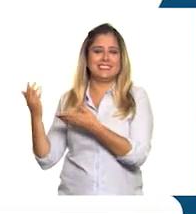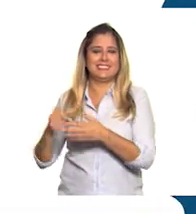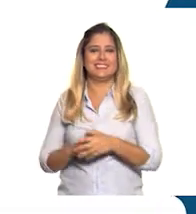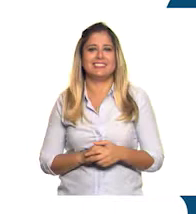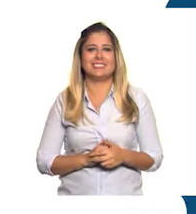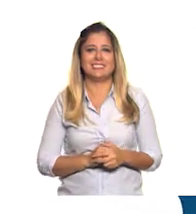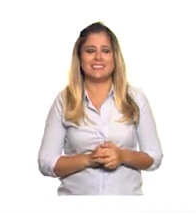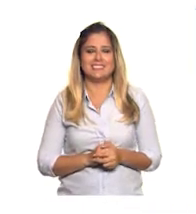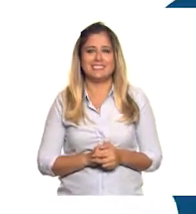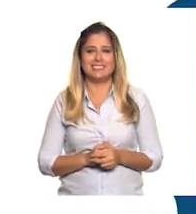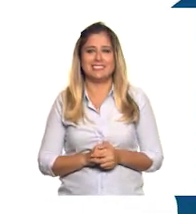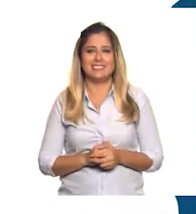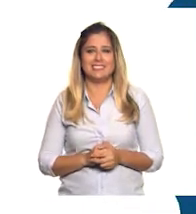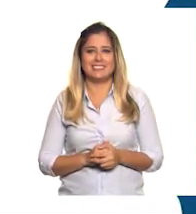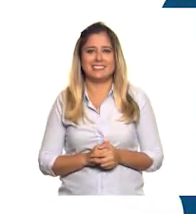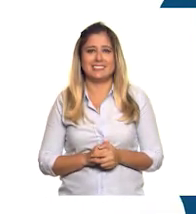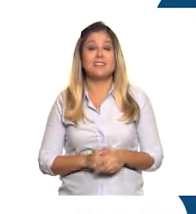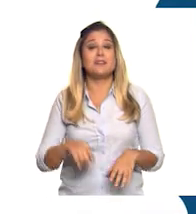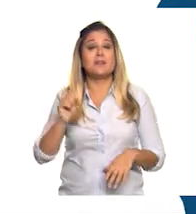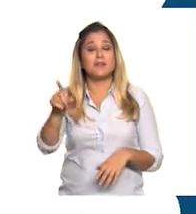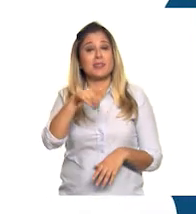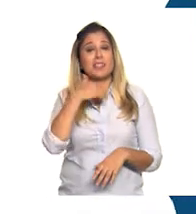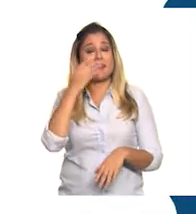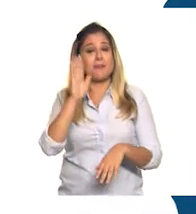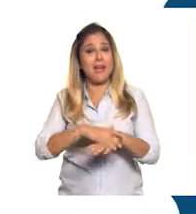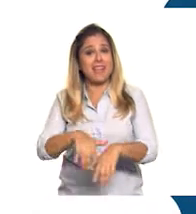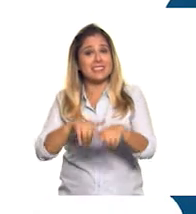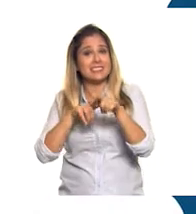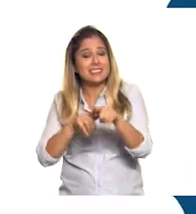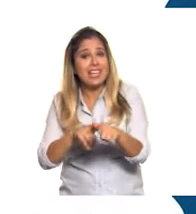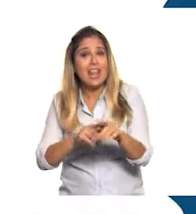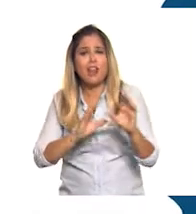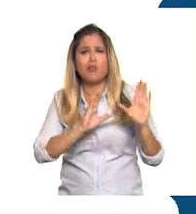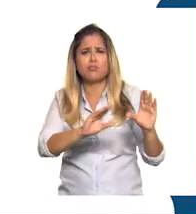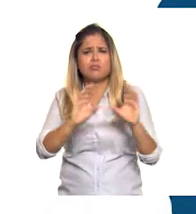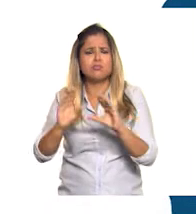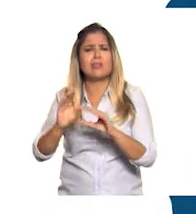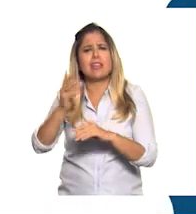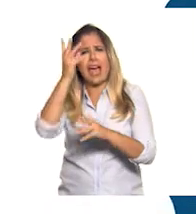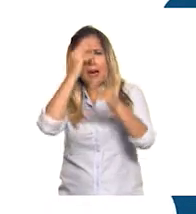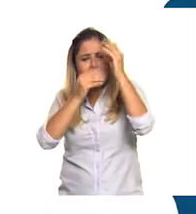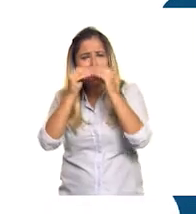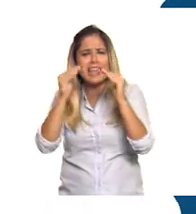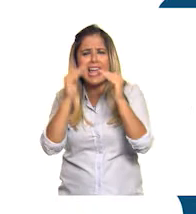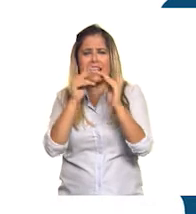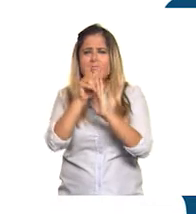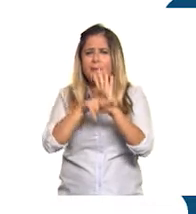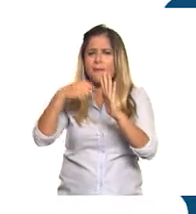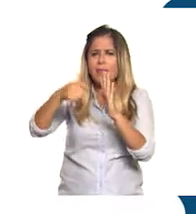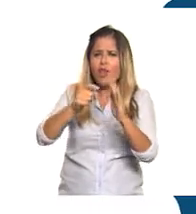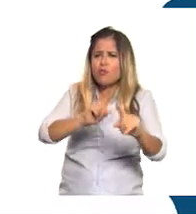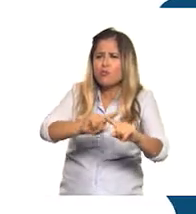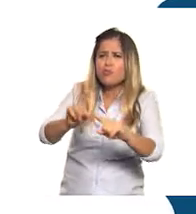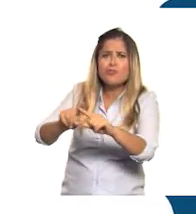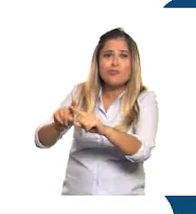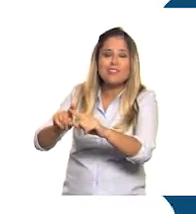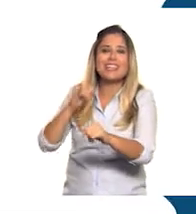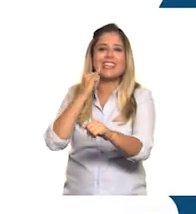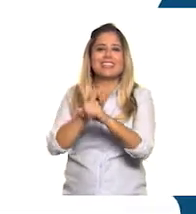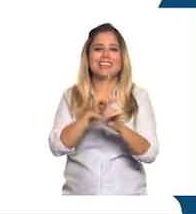conalitec.cep.gov.mx. Si quieres volver a ver los programas de Aprende en Casa, los puedes encontrar en la siguiente liga: